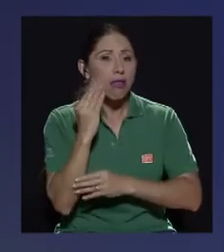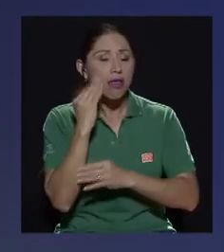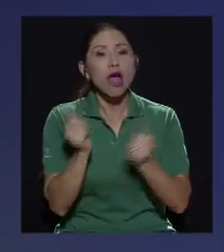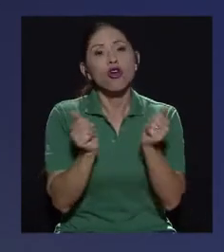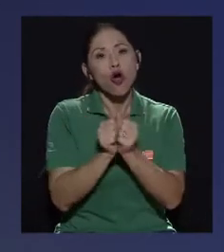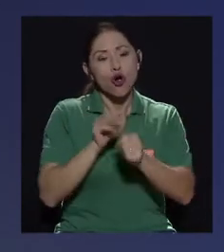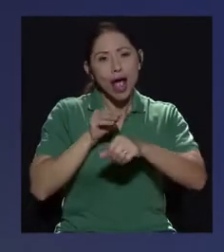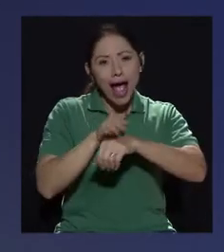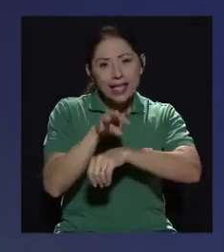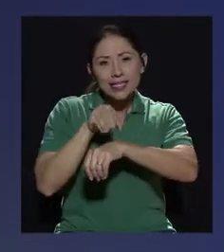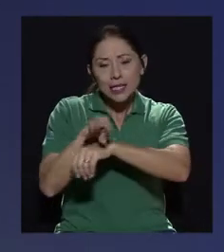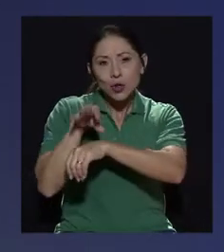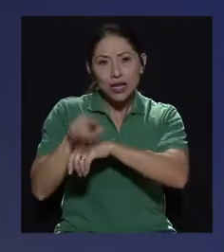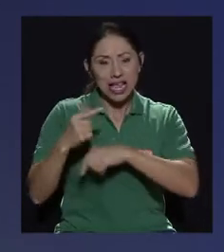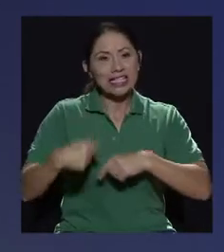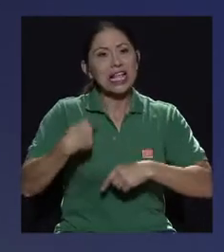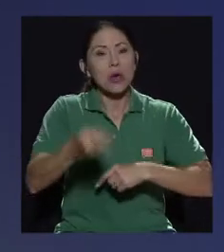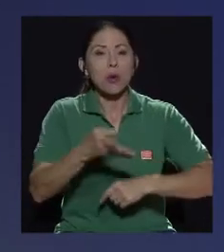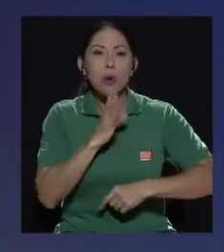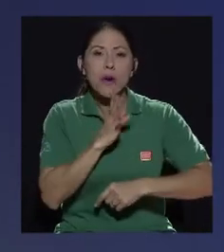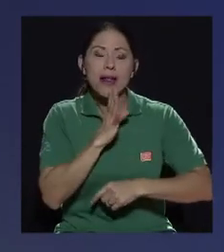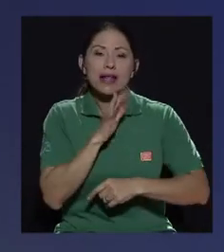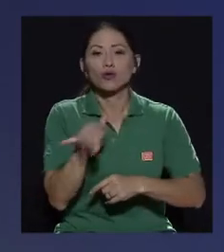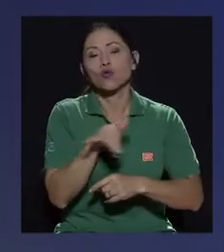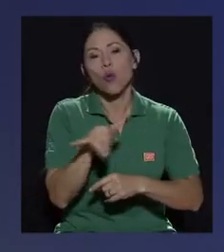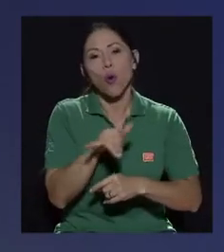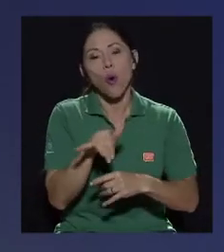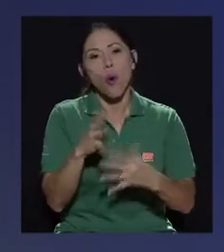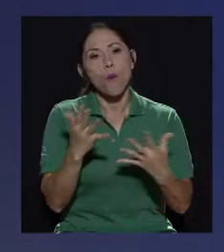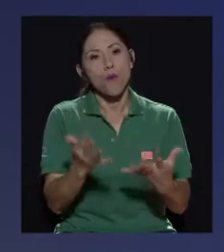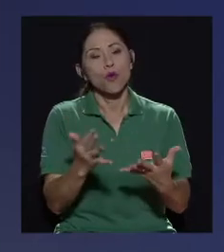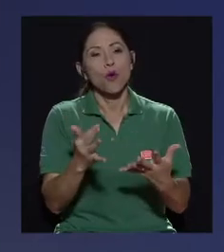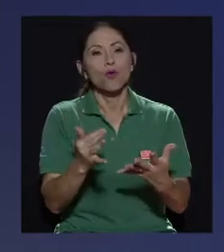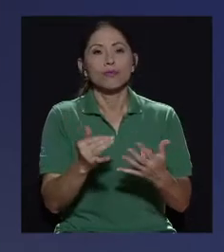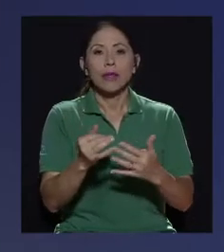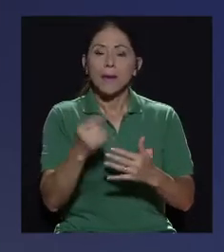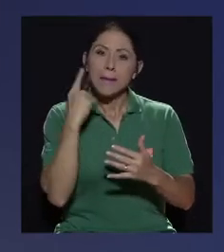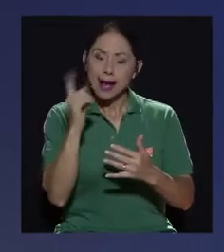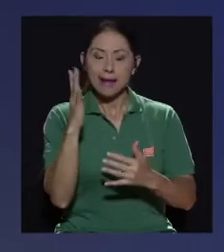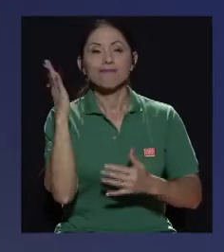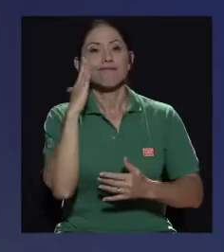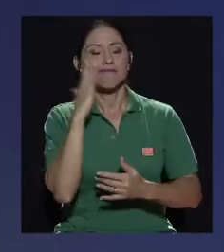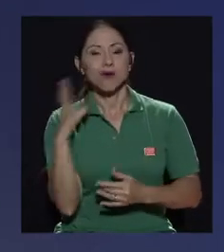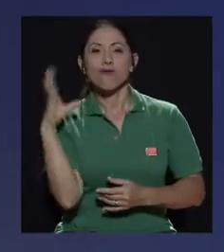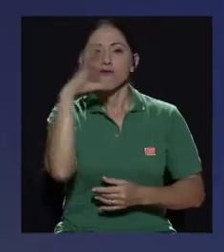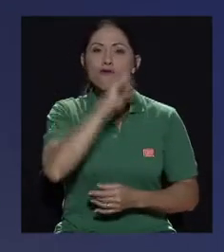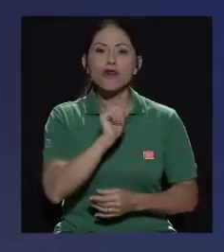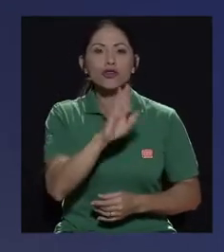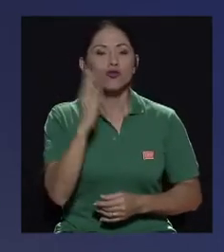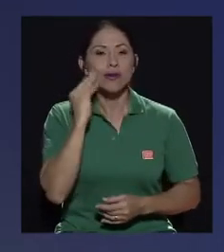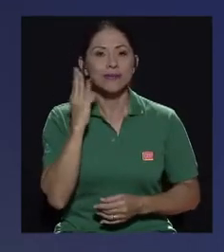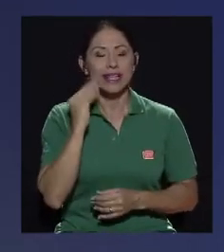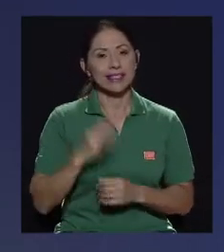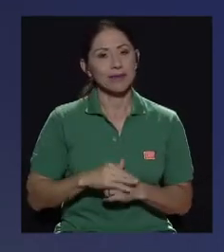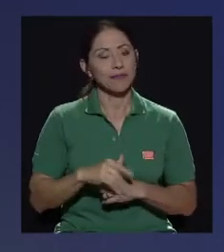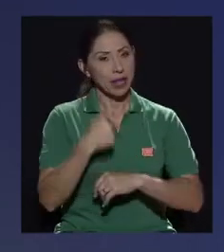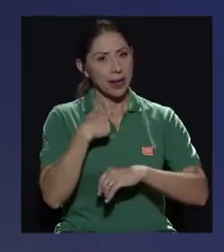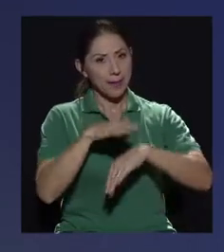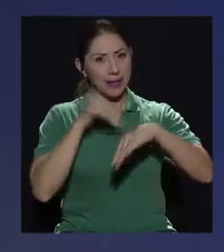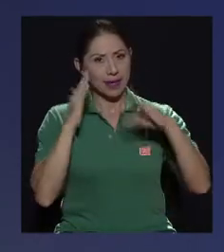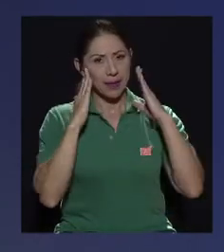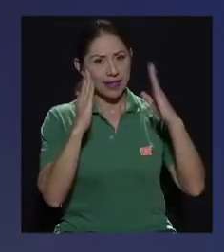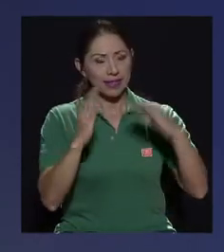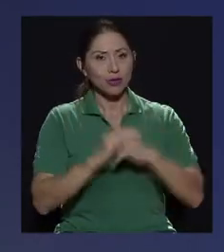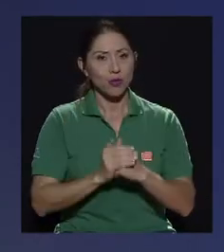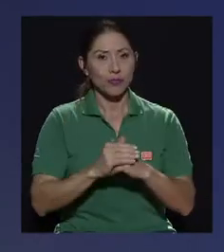inclusive con asesorías que ahora relataremos a manera de del constructo y la experiencia que usted ha tenido me